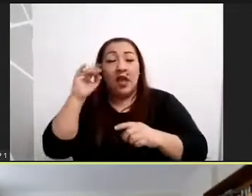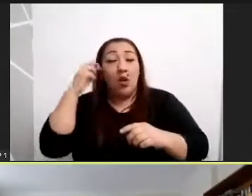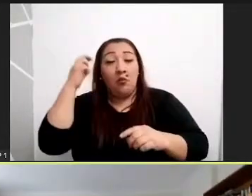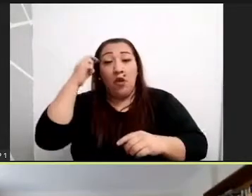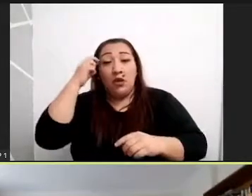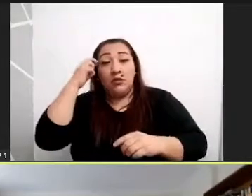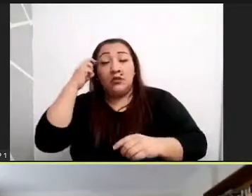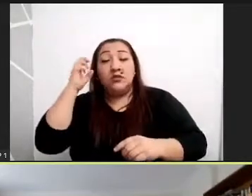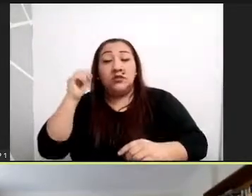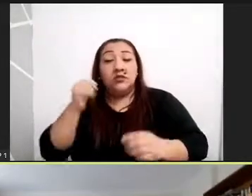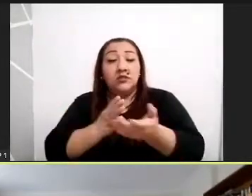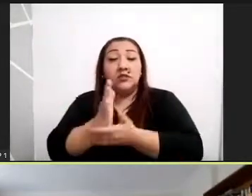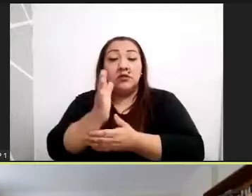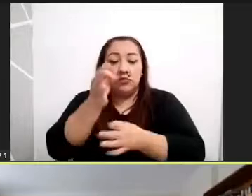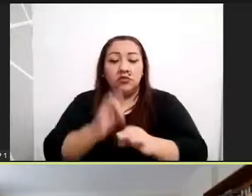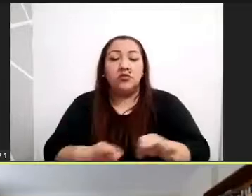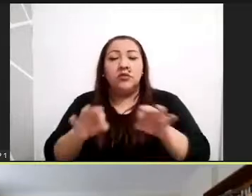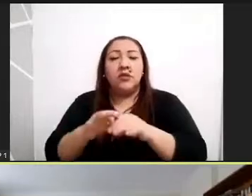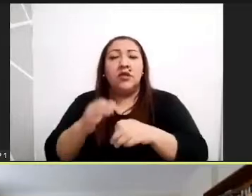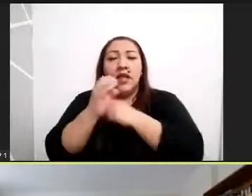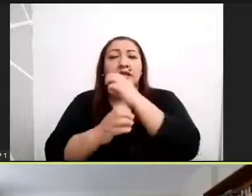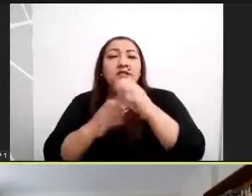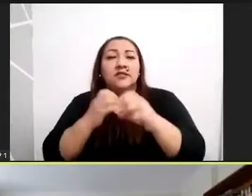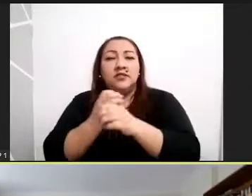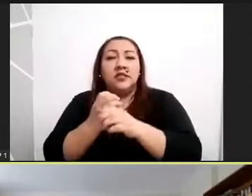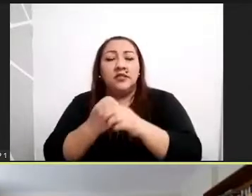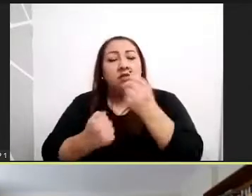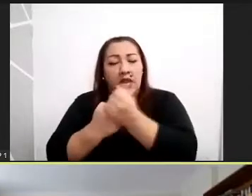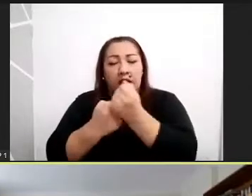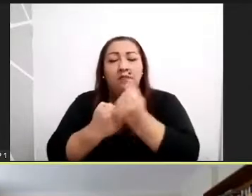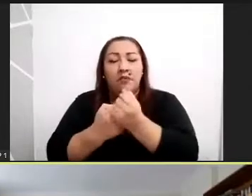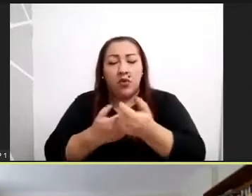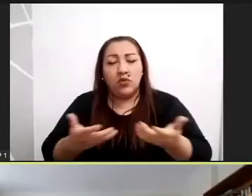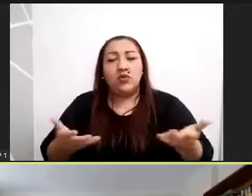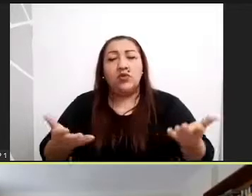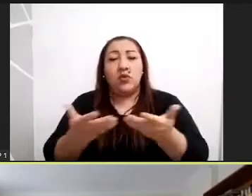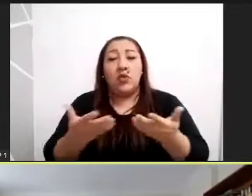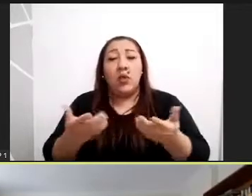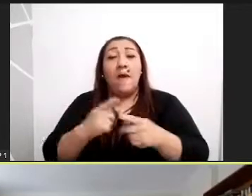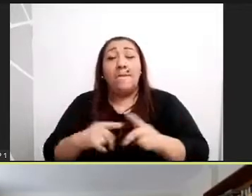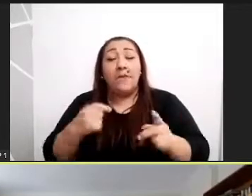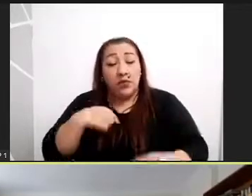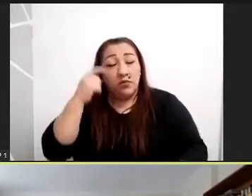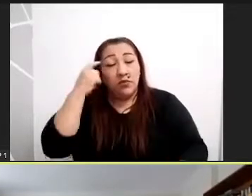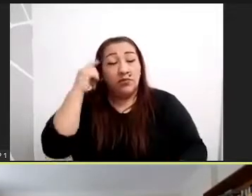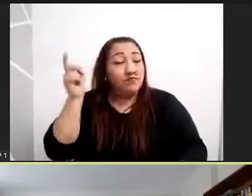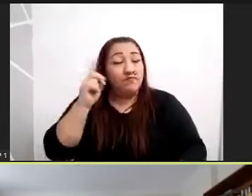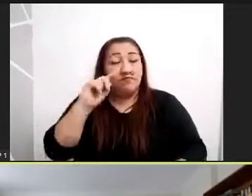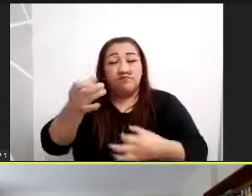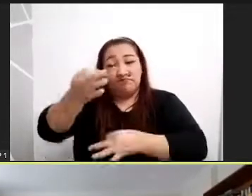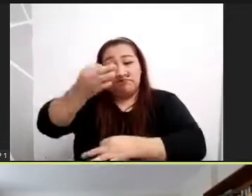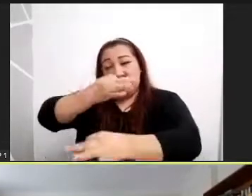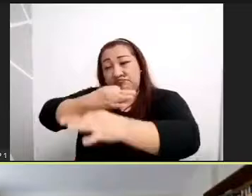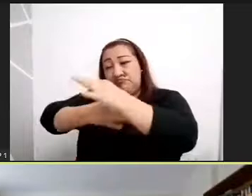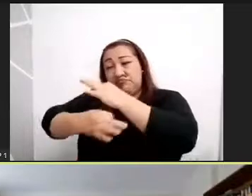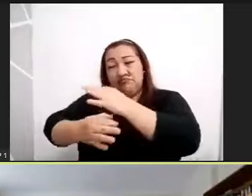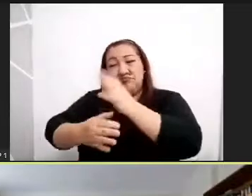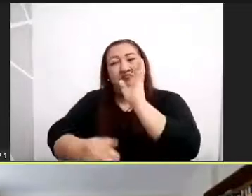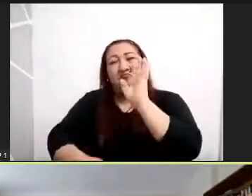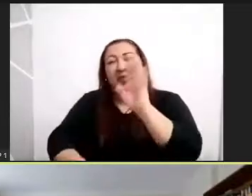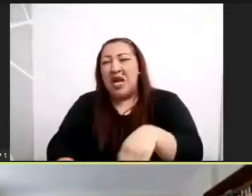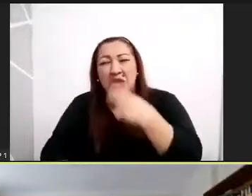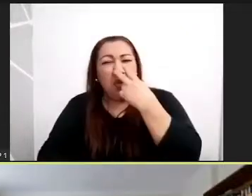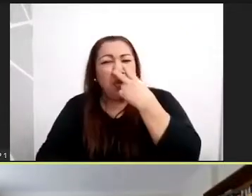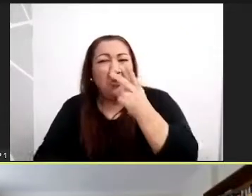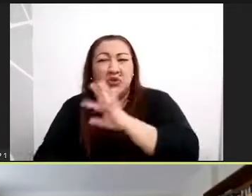de llevarnos por la senda de la ciencia y la solidaridad. Pero nos ha ocurrido todo lo contrario. Hemos visto lo peor en